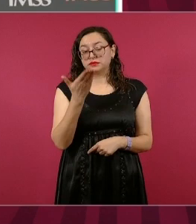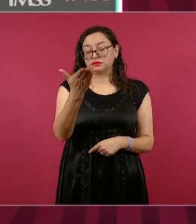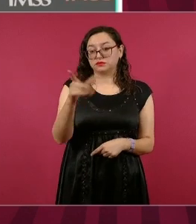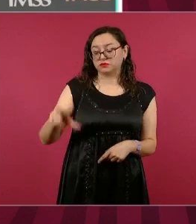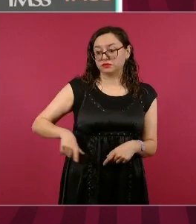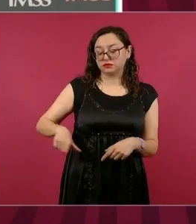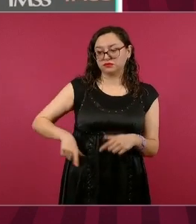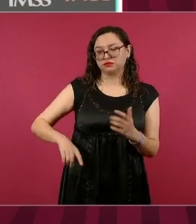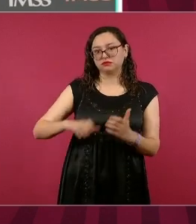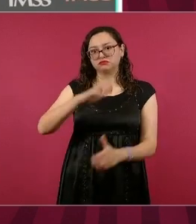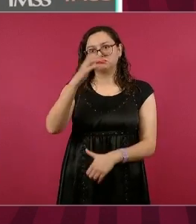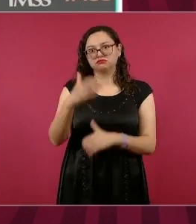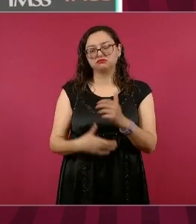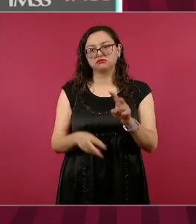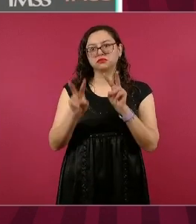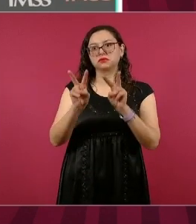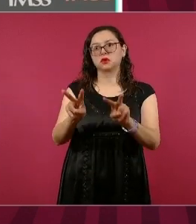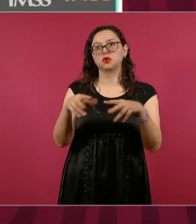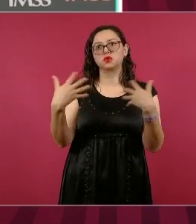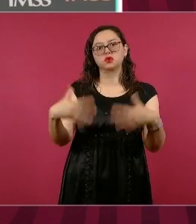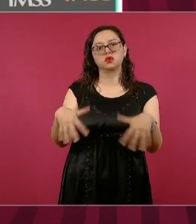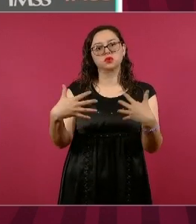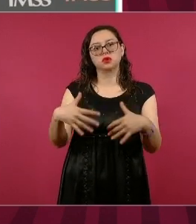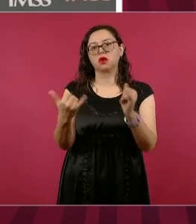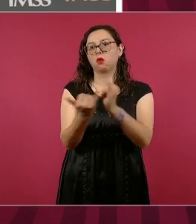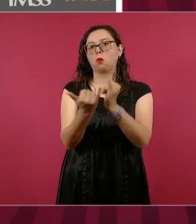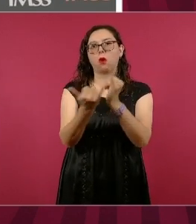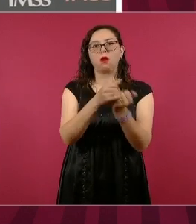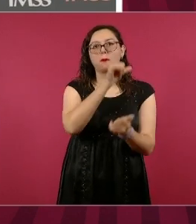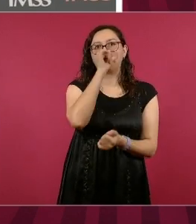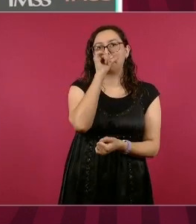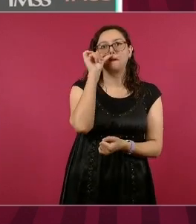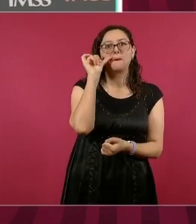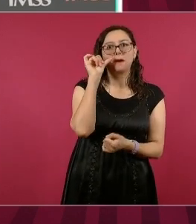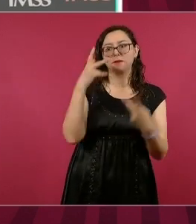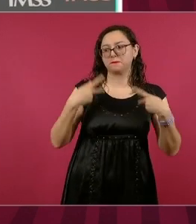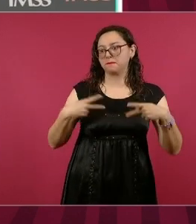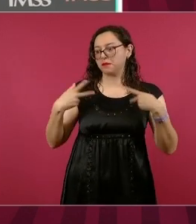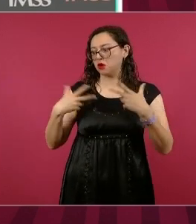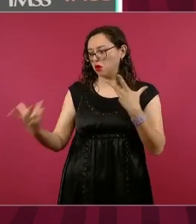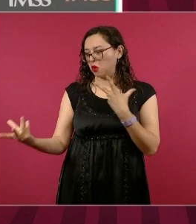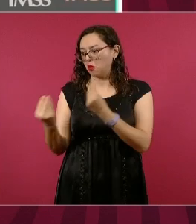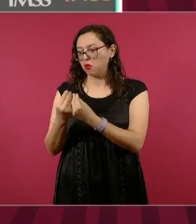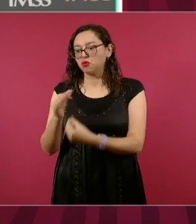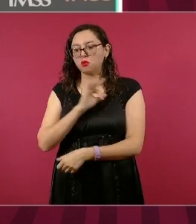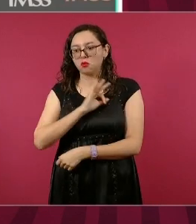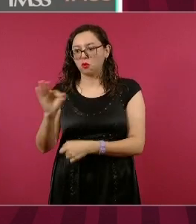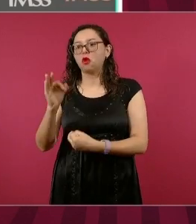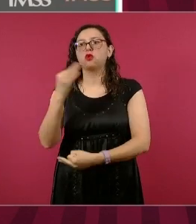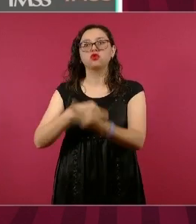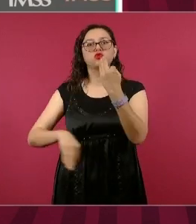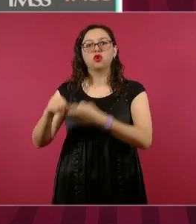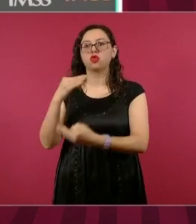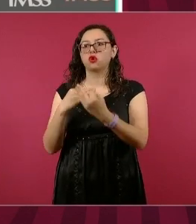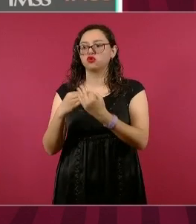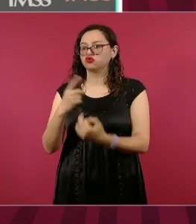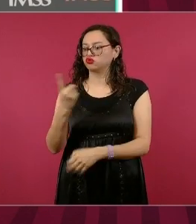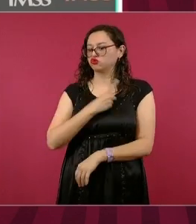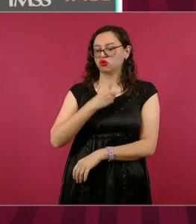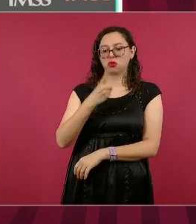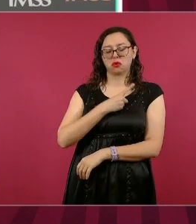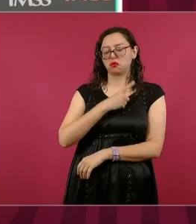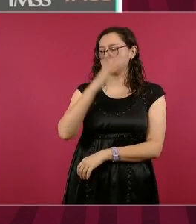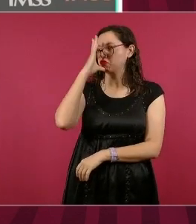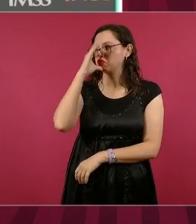juaristas, con el pueblo todo, sin el pueblo nada, de la misma manera que un gobierno democrático está con